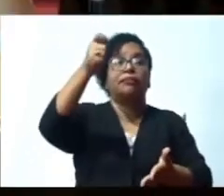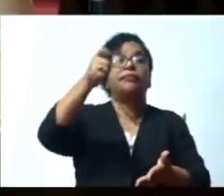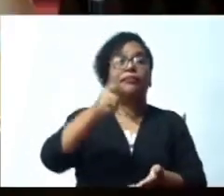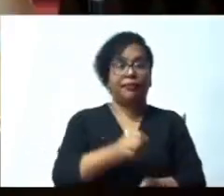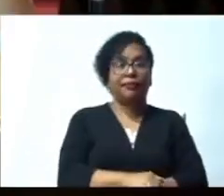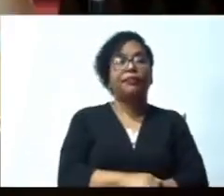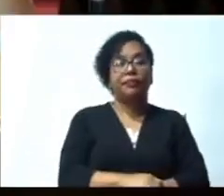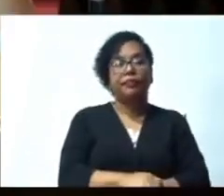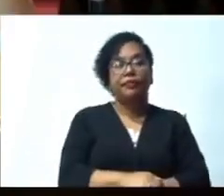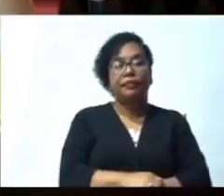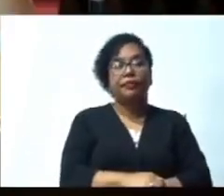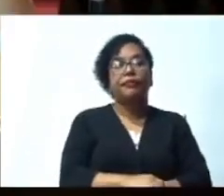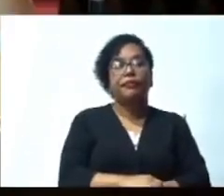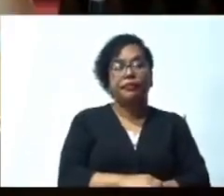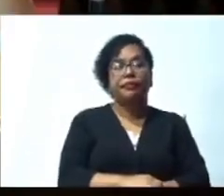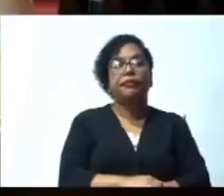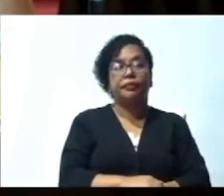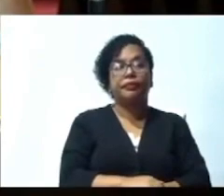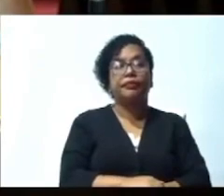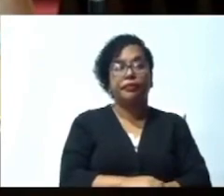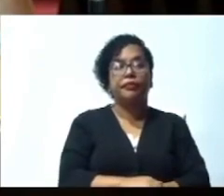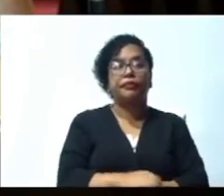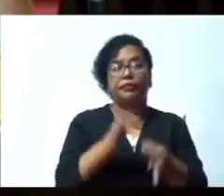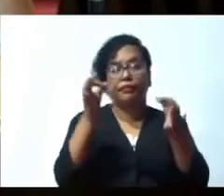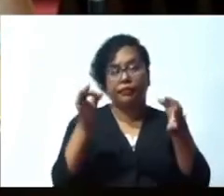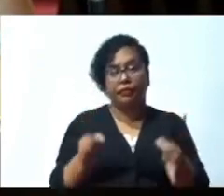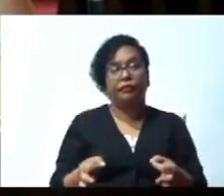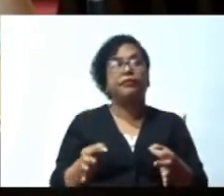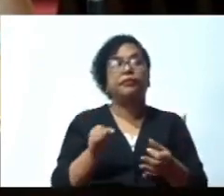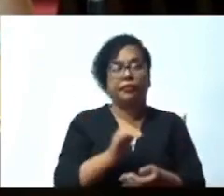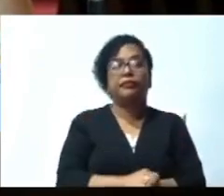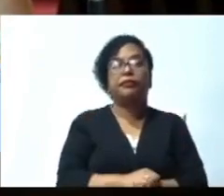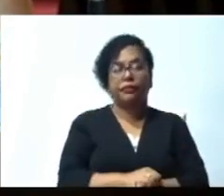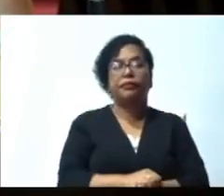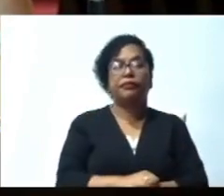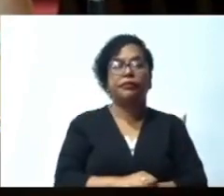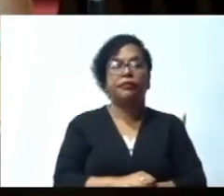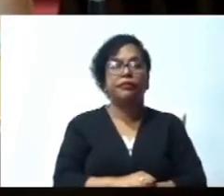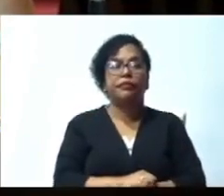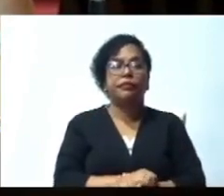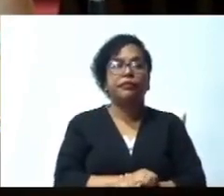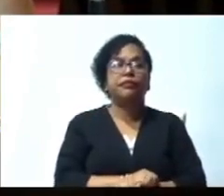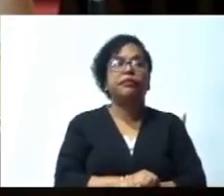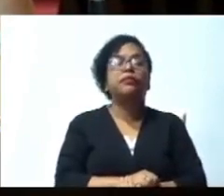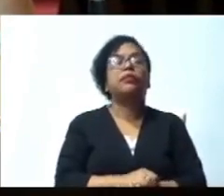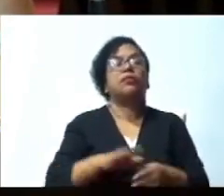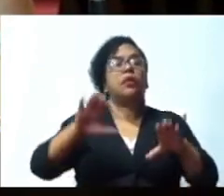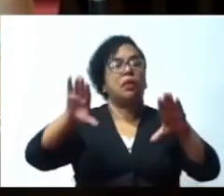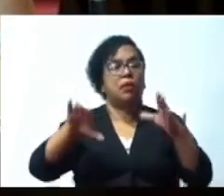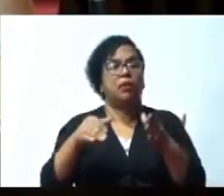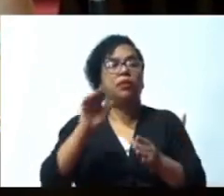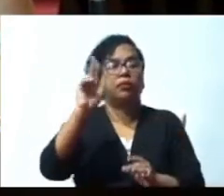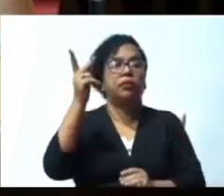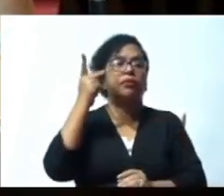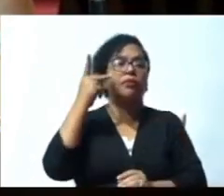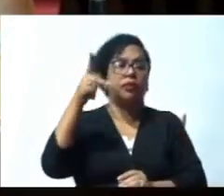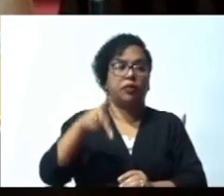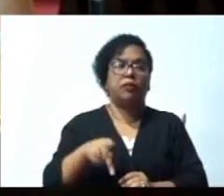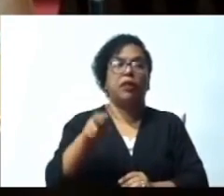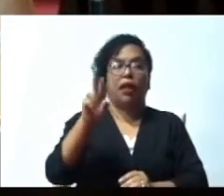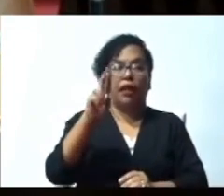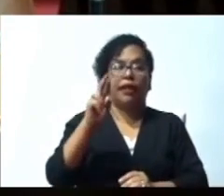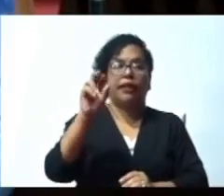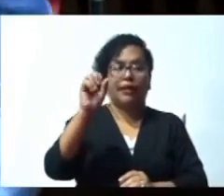suprema corte de justicia ha dado una decisión de manera que la bancada reformista va a votar